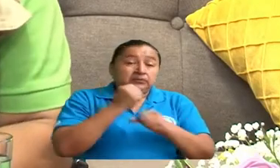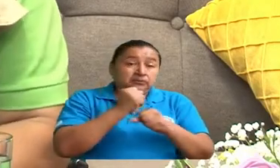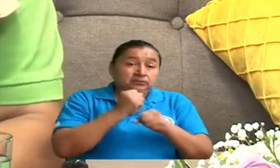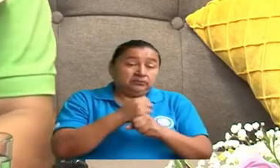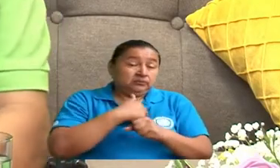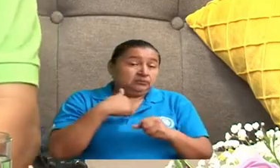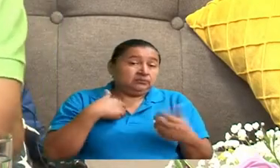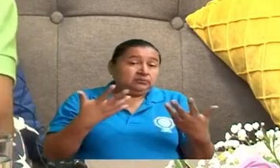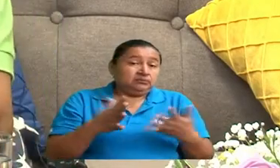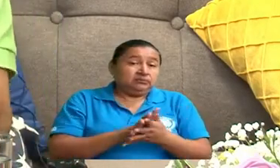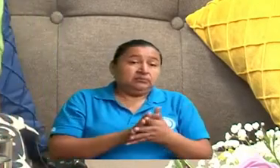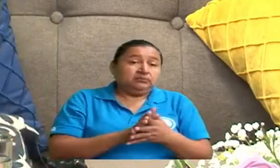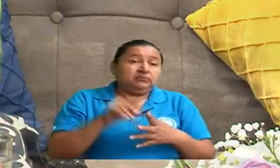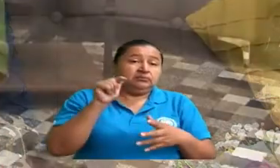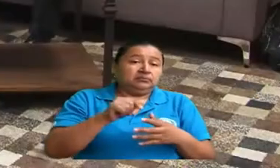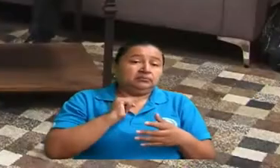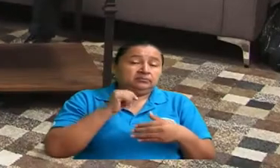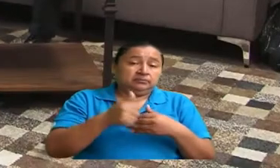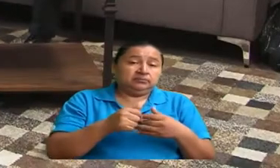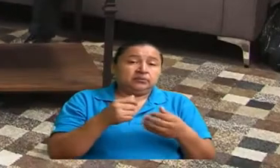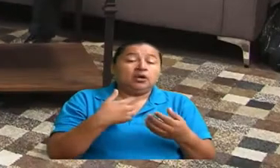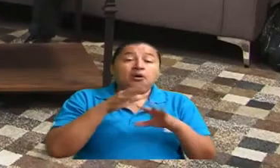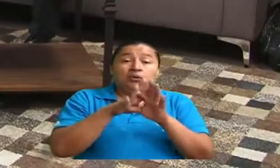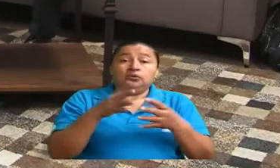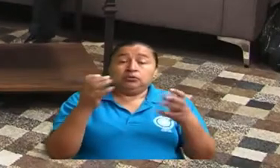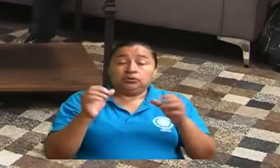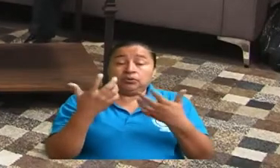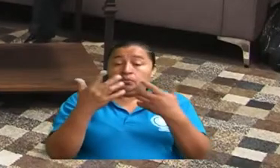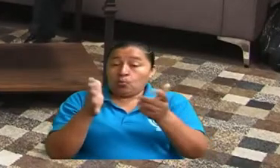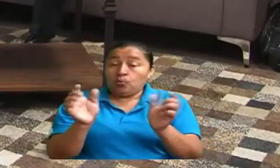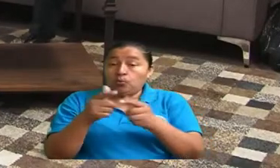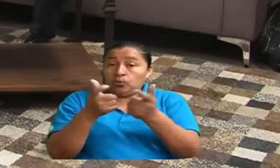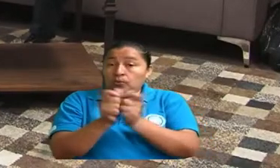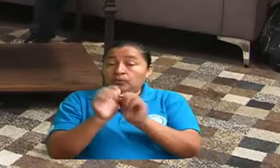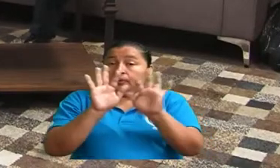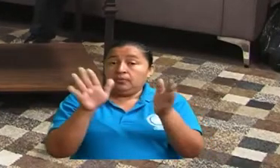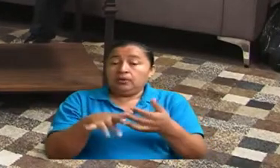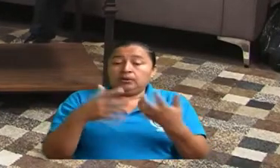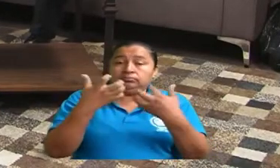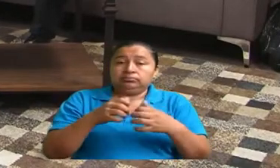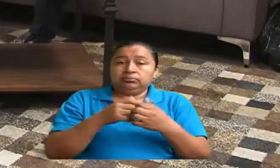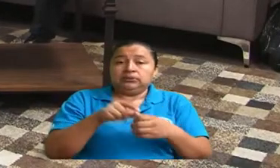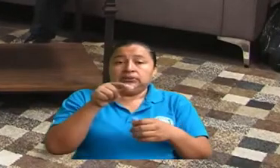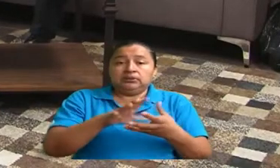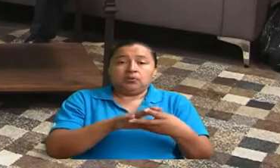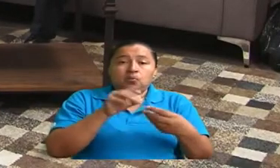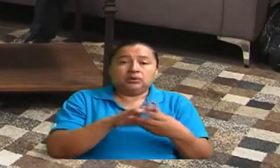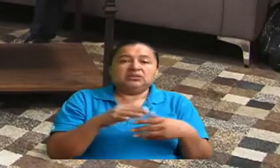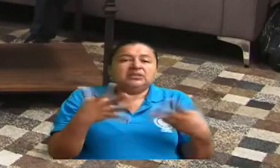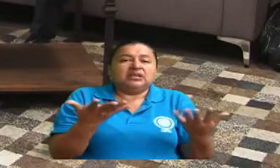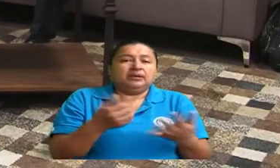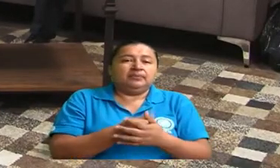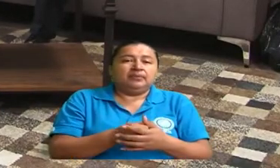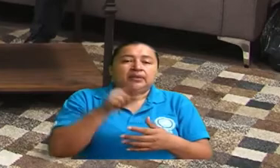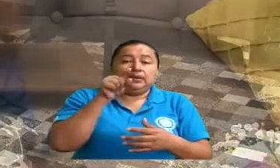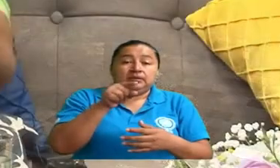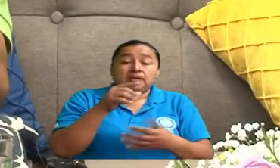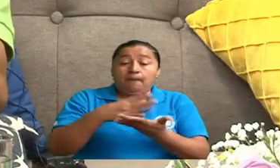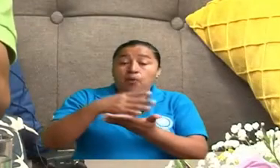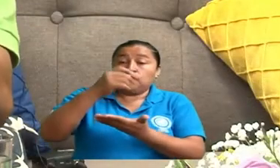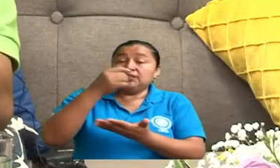trabajando, ¿verdad?, con grupos de mujeres recicladoras. Esta guasa sale de